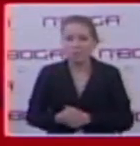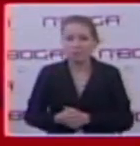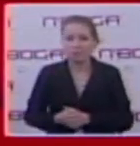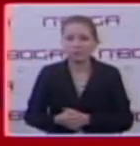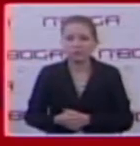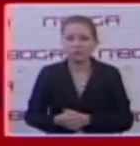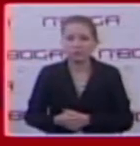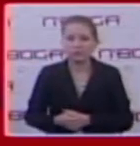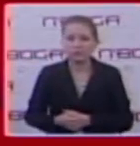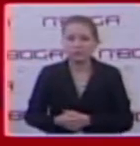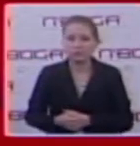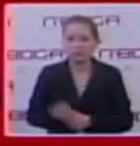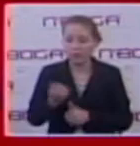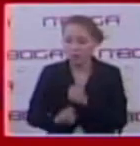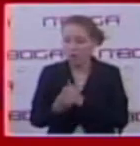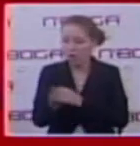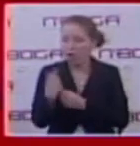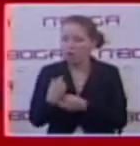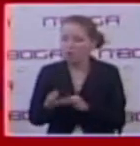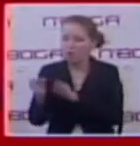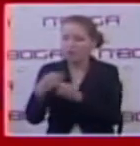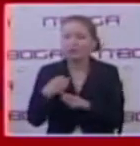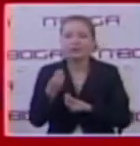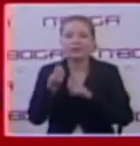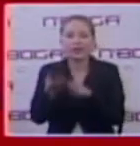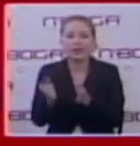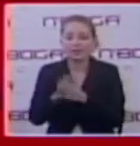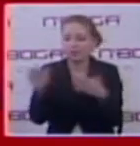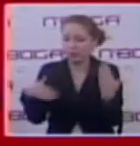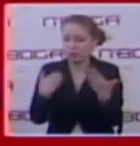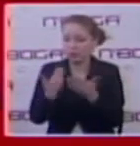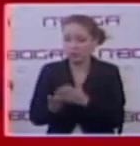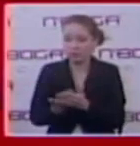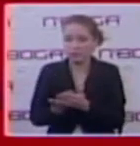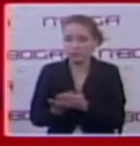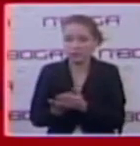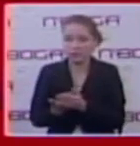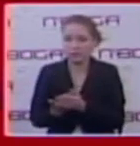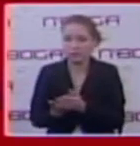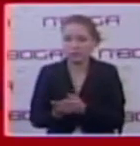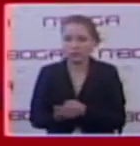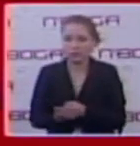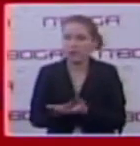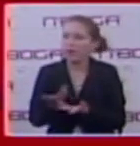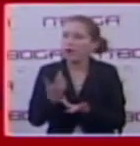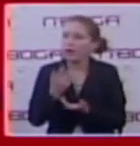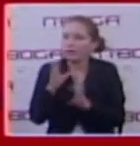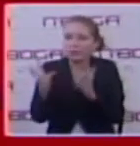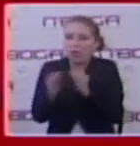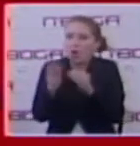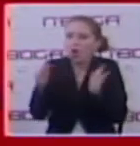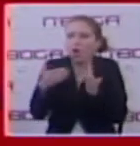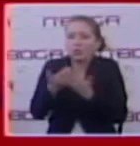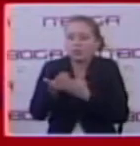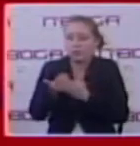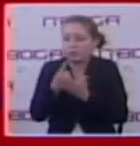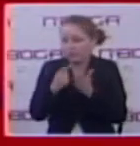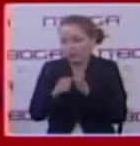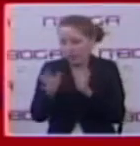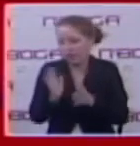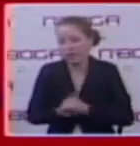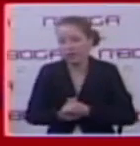uno de los módulos nosotros vamos dando toda la tramitología completa, digamos. Entonces, por